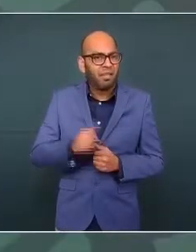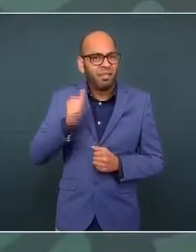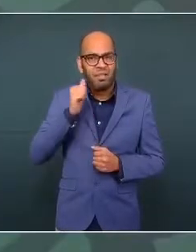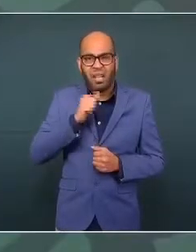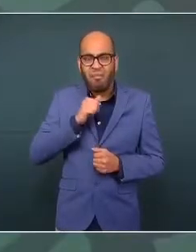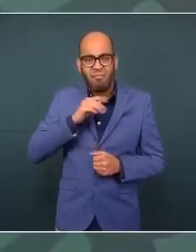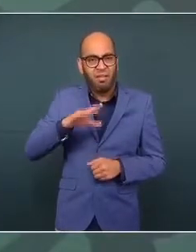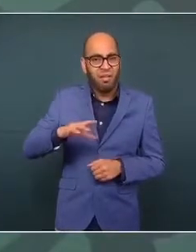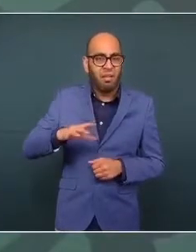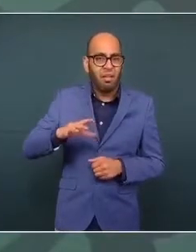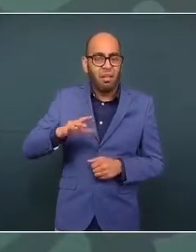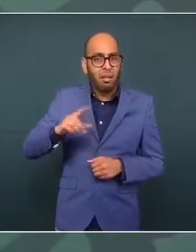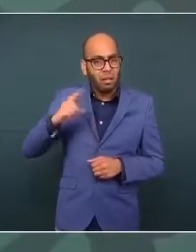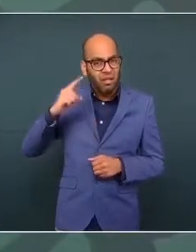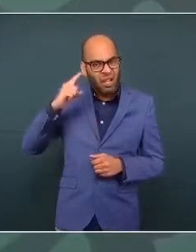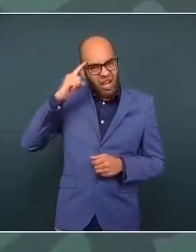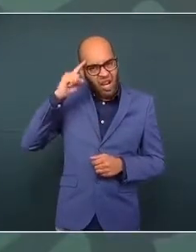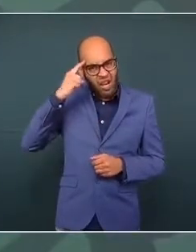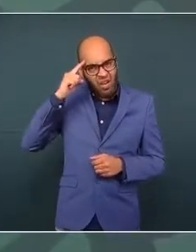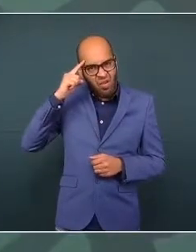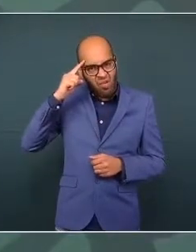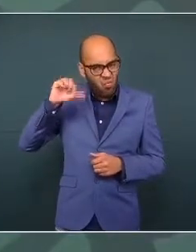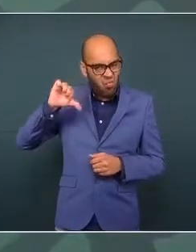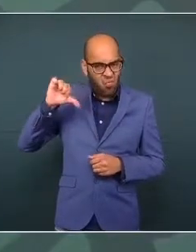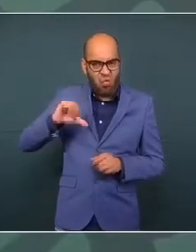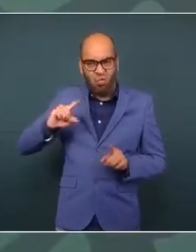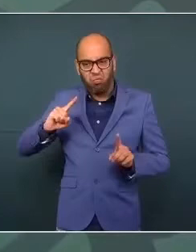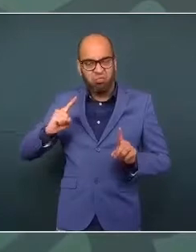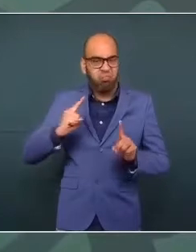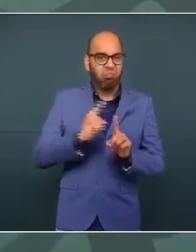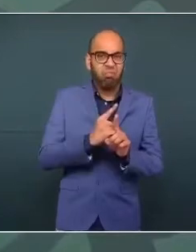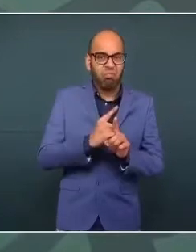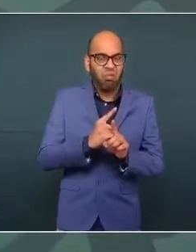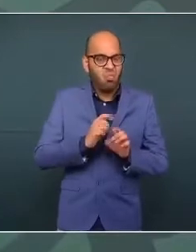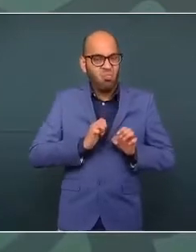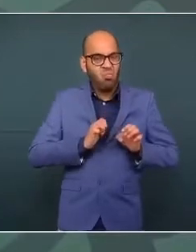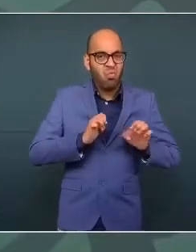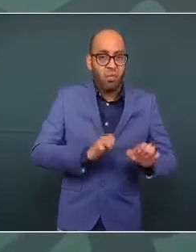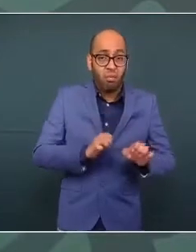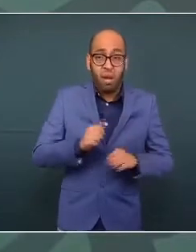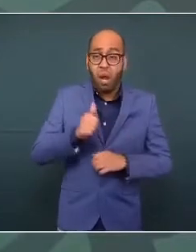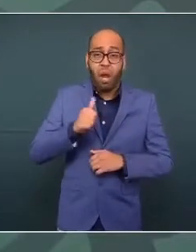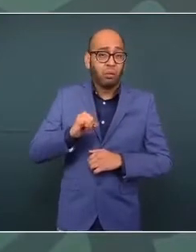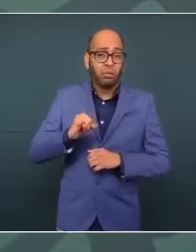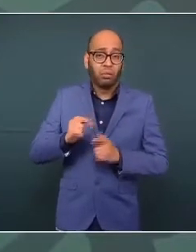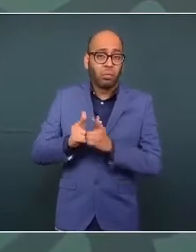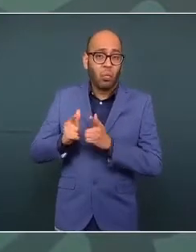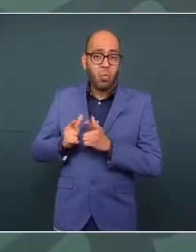frenética, descompuesta, de odio.